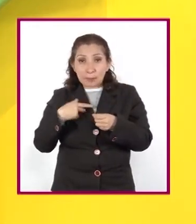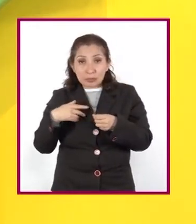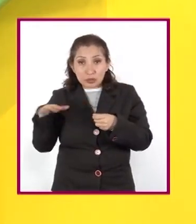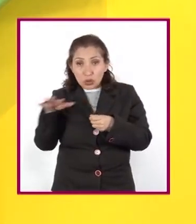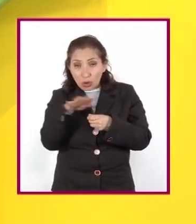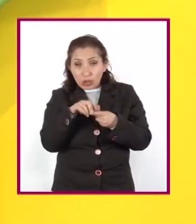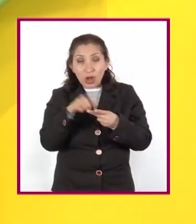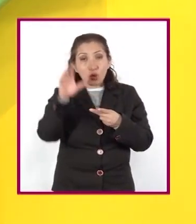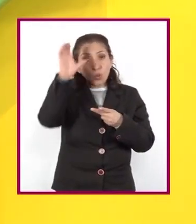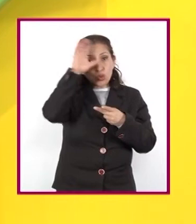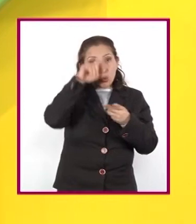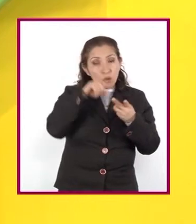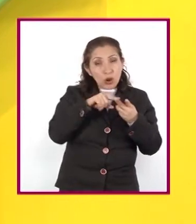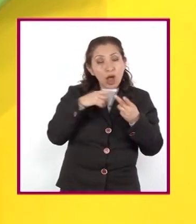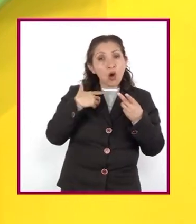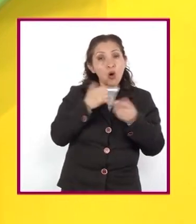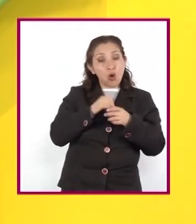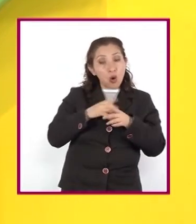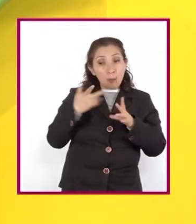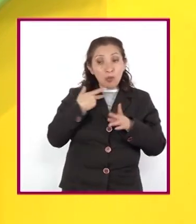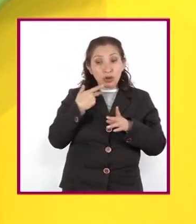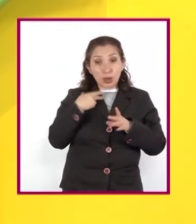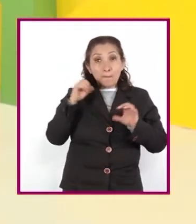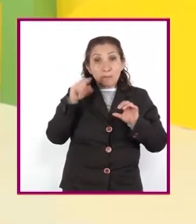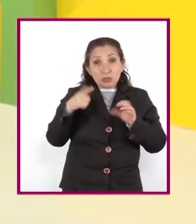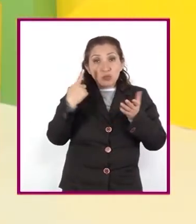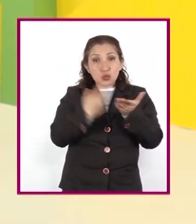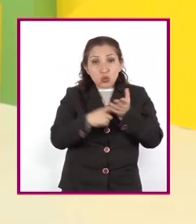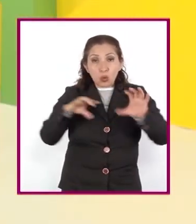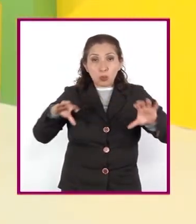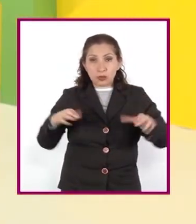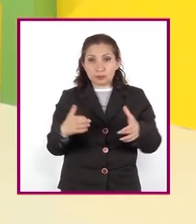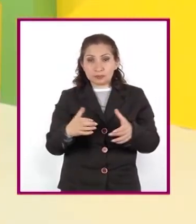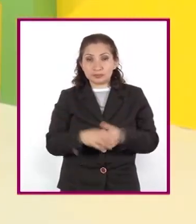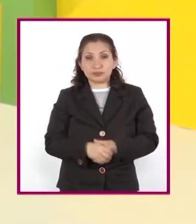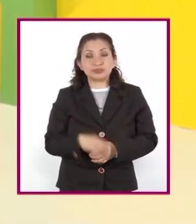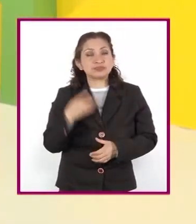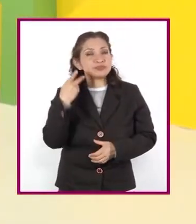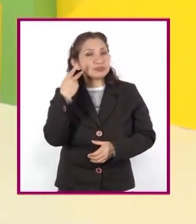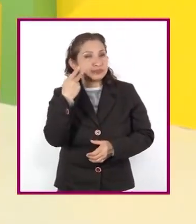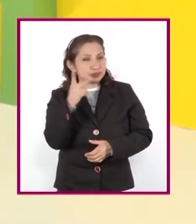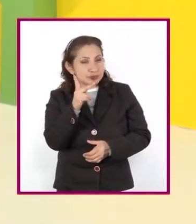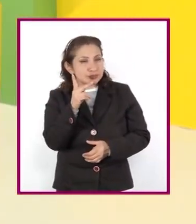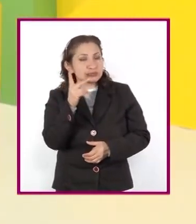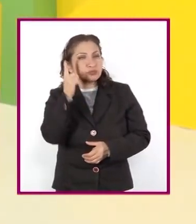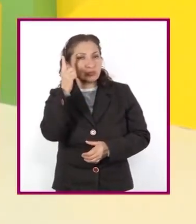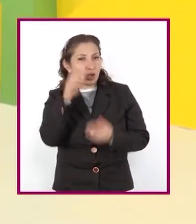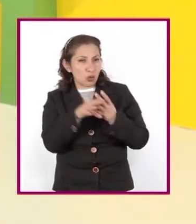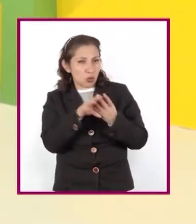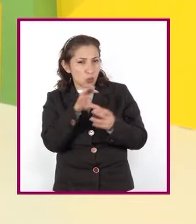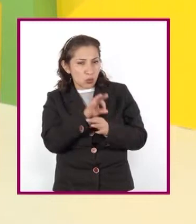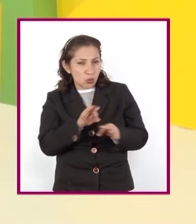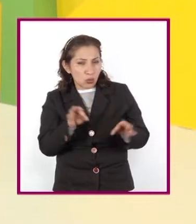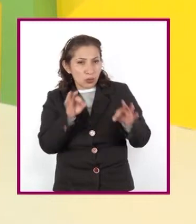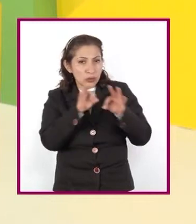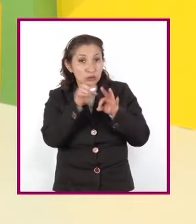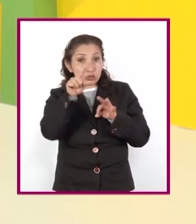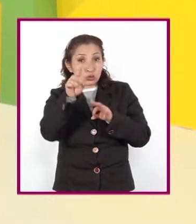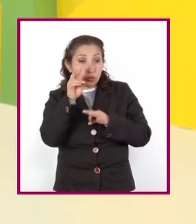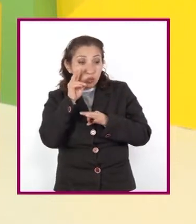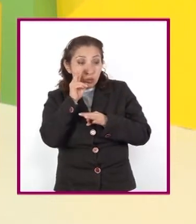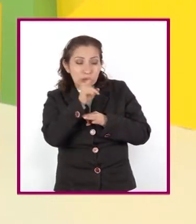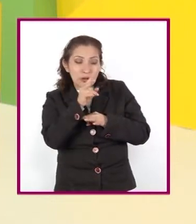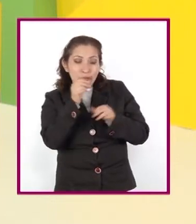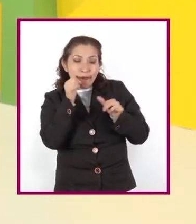ambiental, cultural e incluso político de su comunidad. No obstante, algo muy importante que deben